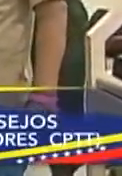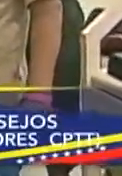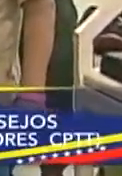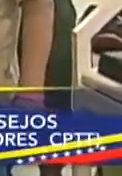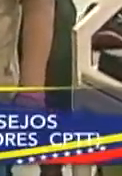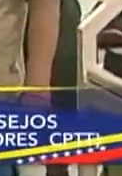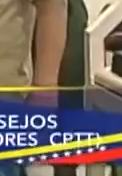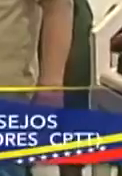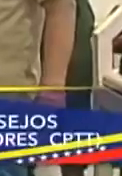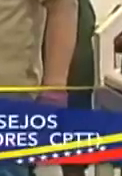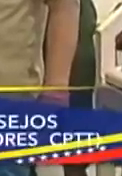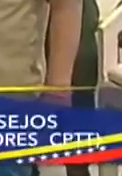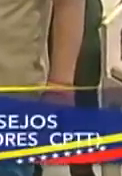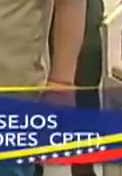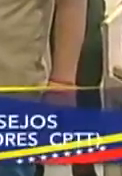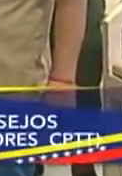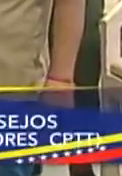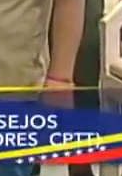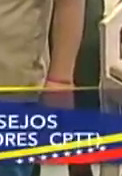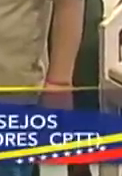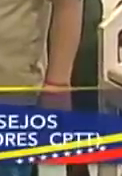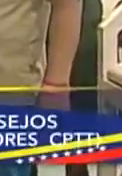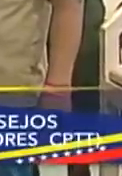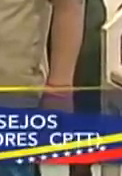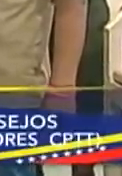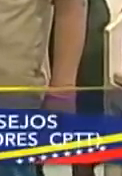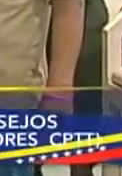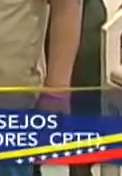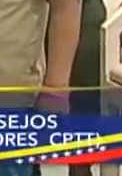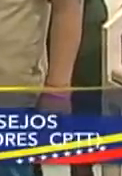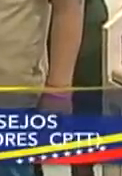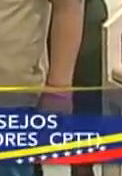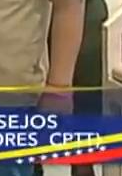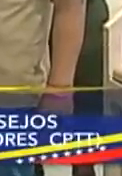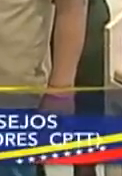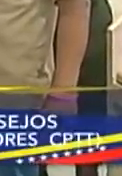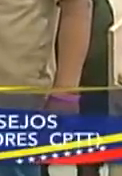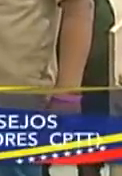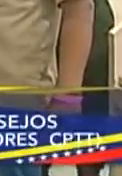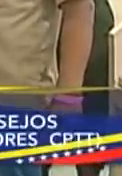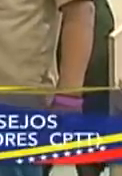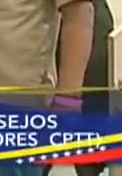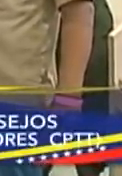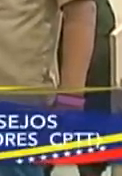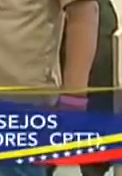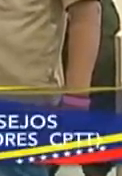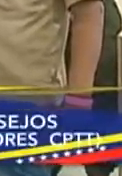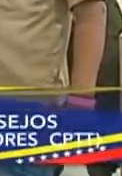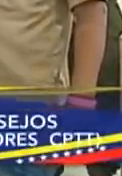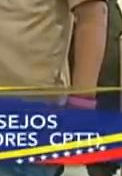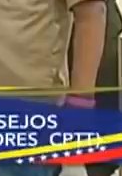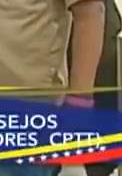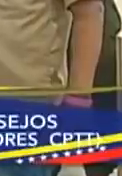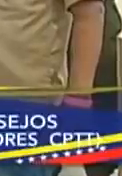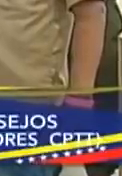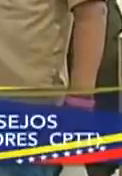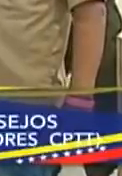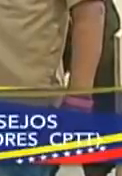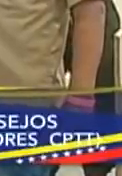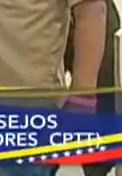espíritu que nos mueve a los trabajadores y trabajadoras de Venezuela. La clase obrera de Venezuela